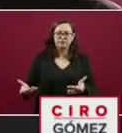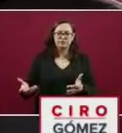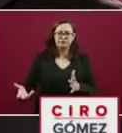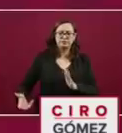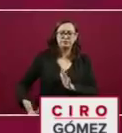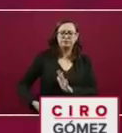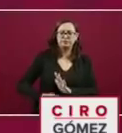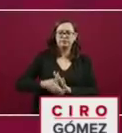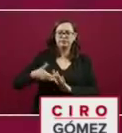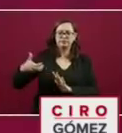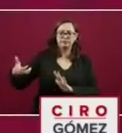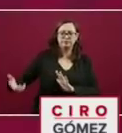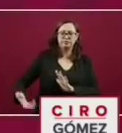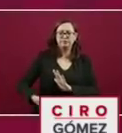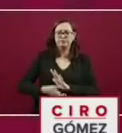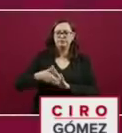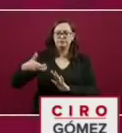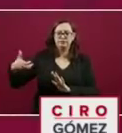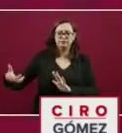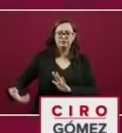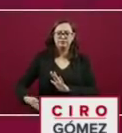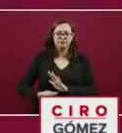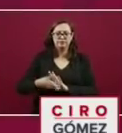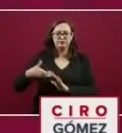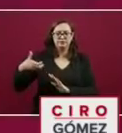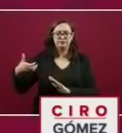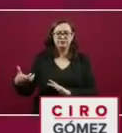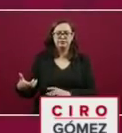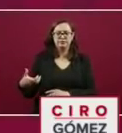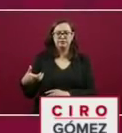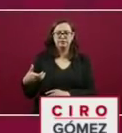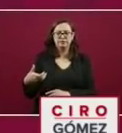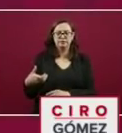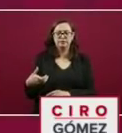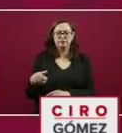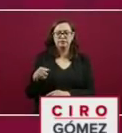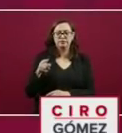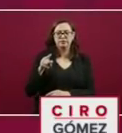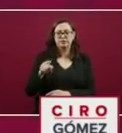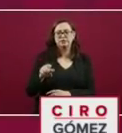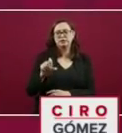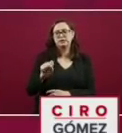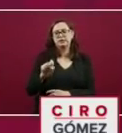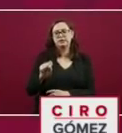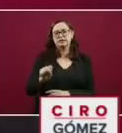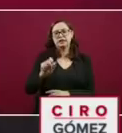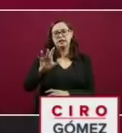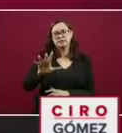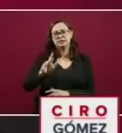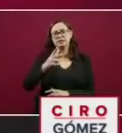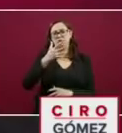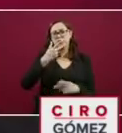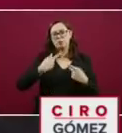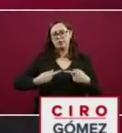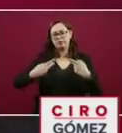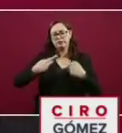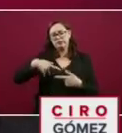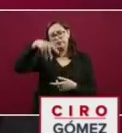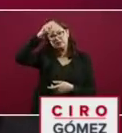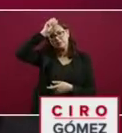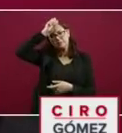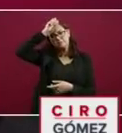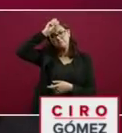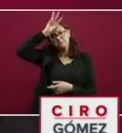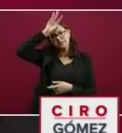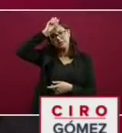los cuerpos de los 65 mineros que quedaron